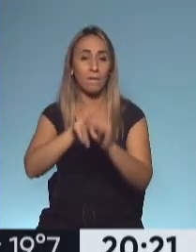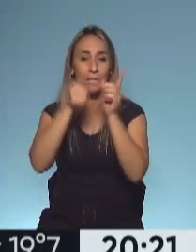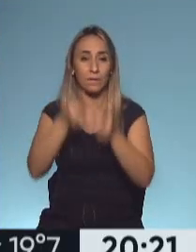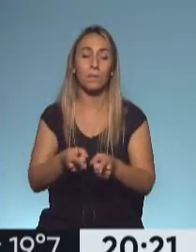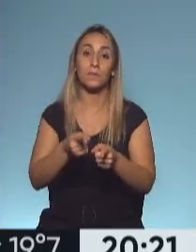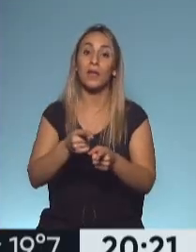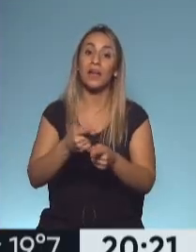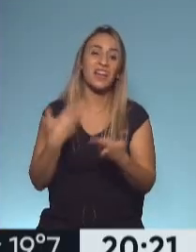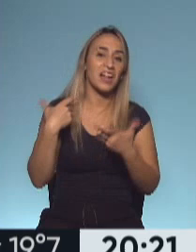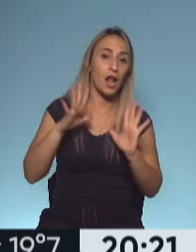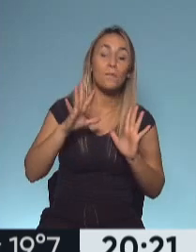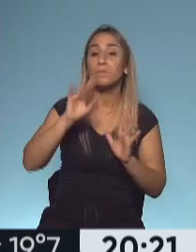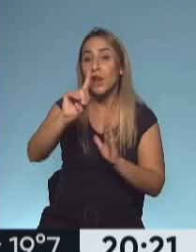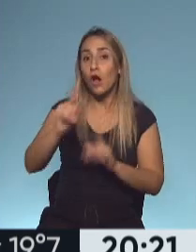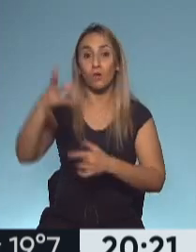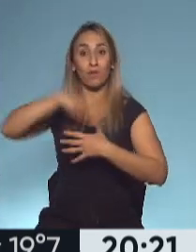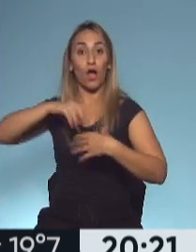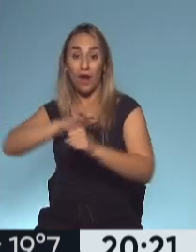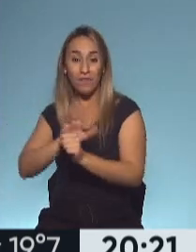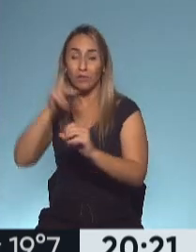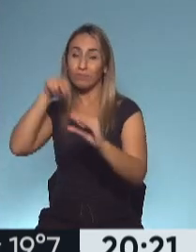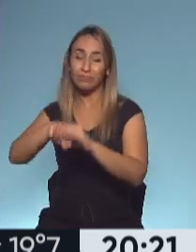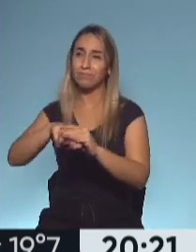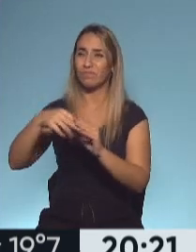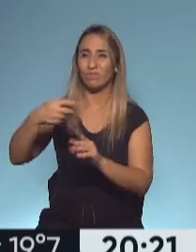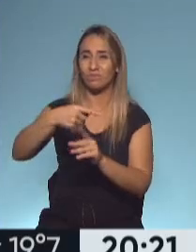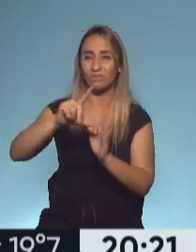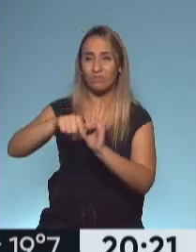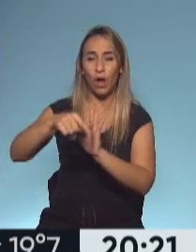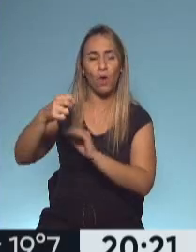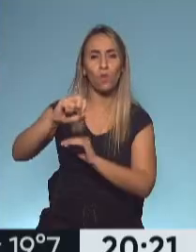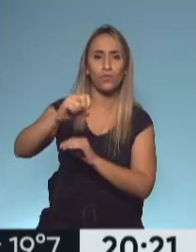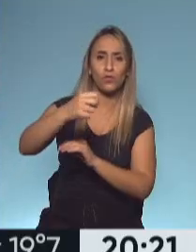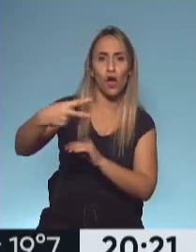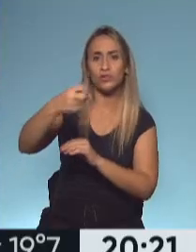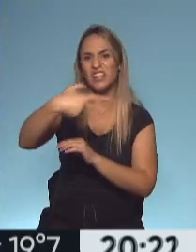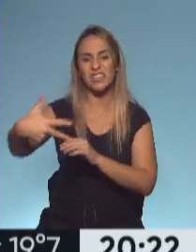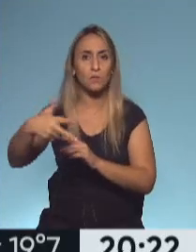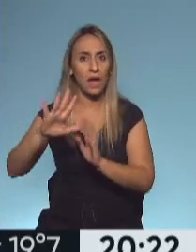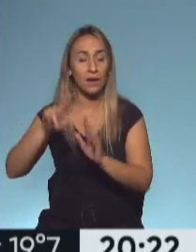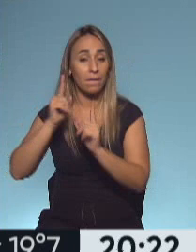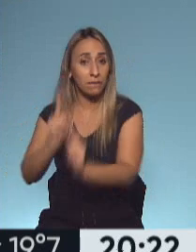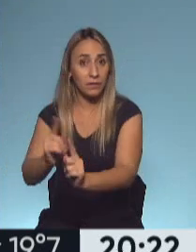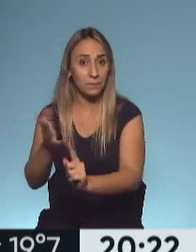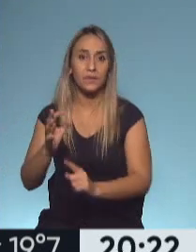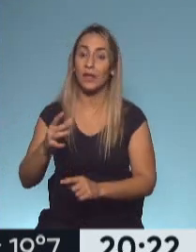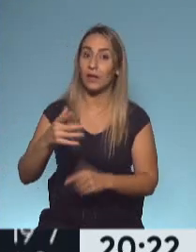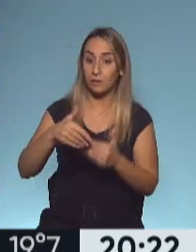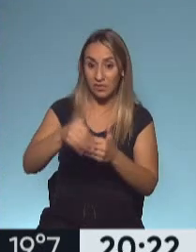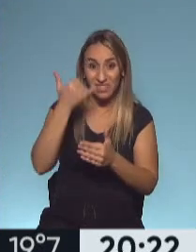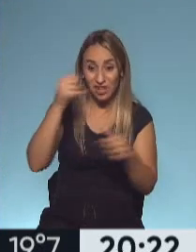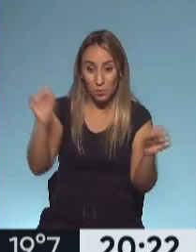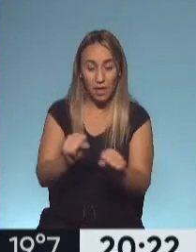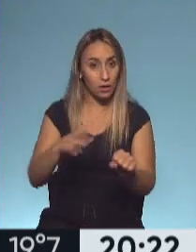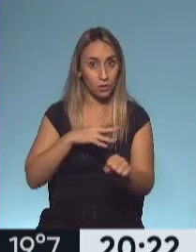COVID esto se ha aumentado mucho, se parece más a 2 o 3 semanas. Todavía no llegó el invierno y lo que tenemos por delante sabemos